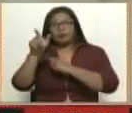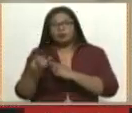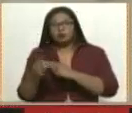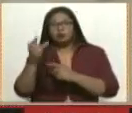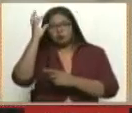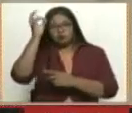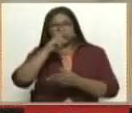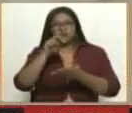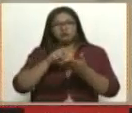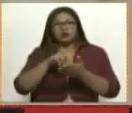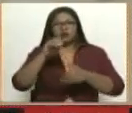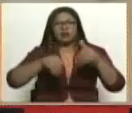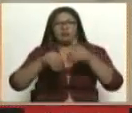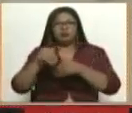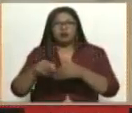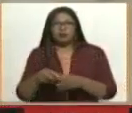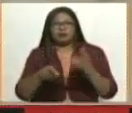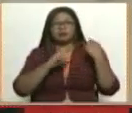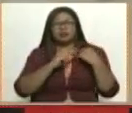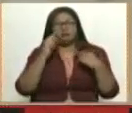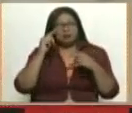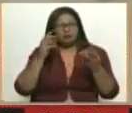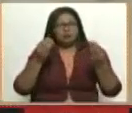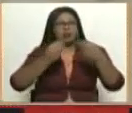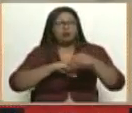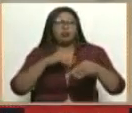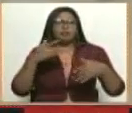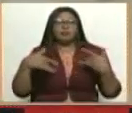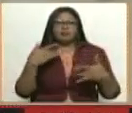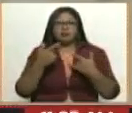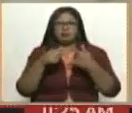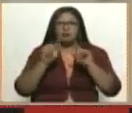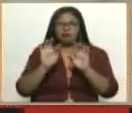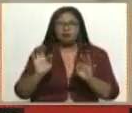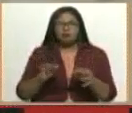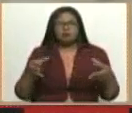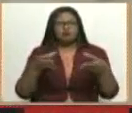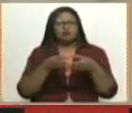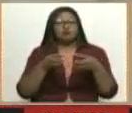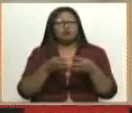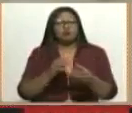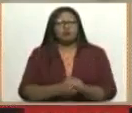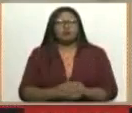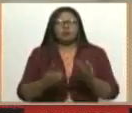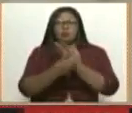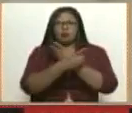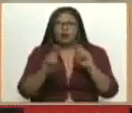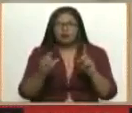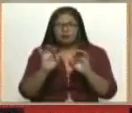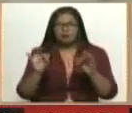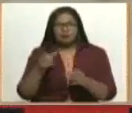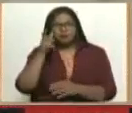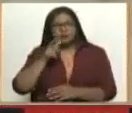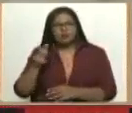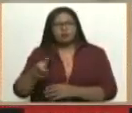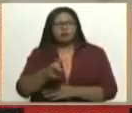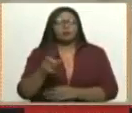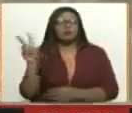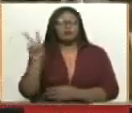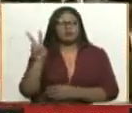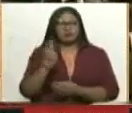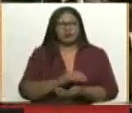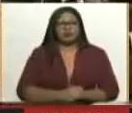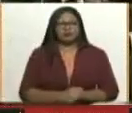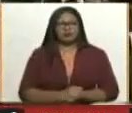Electoral que represente el consenso y las aspiraciones de los sectores democráticos del pueblo